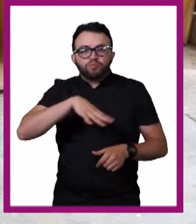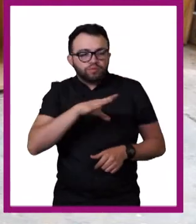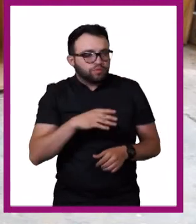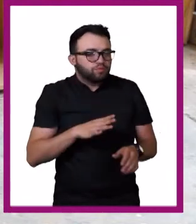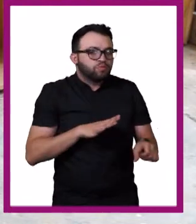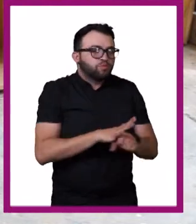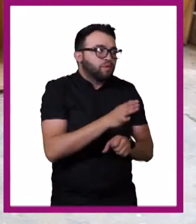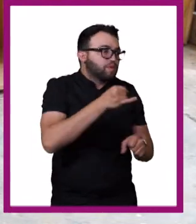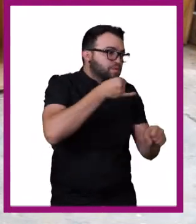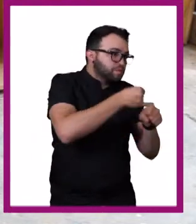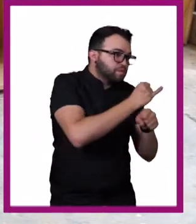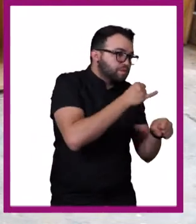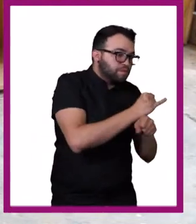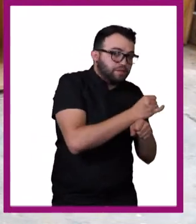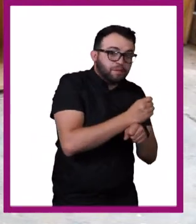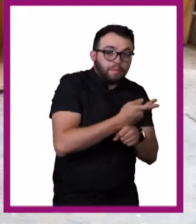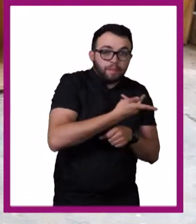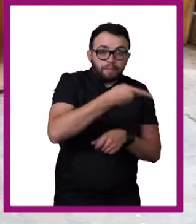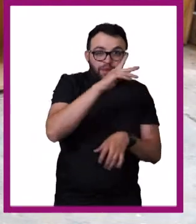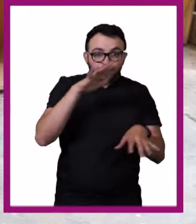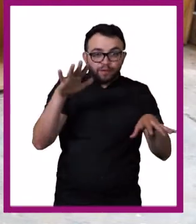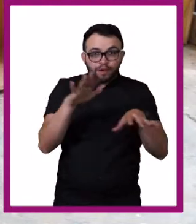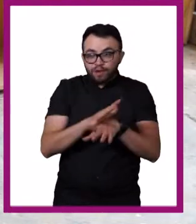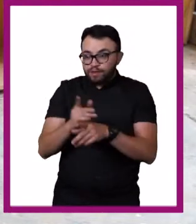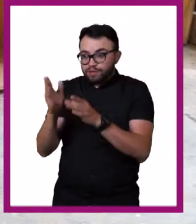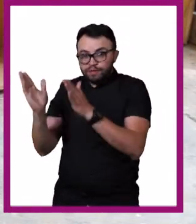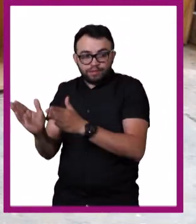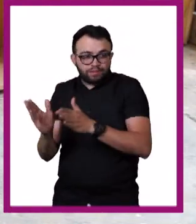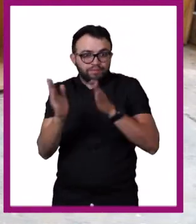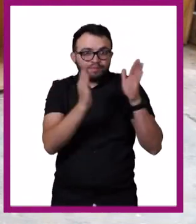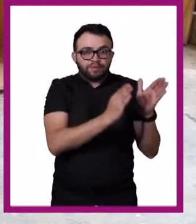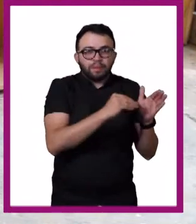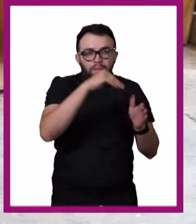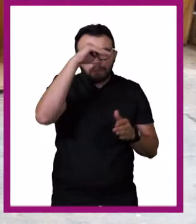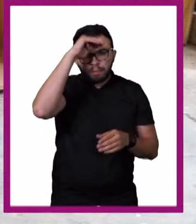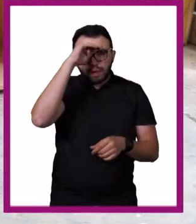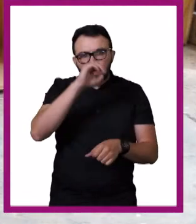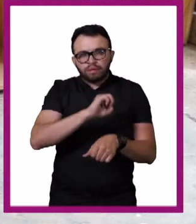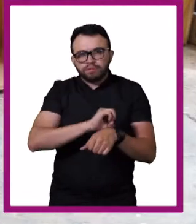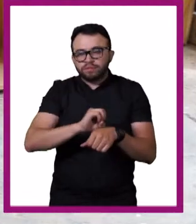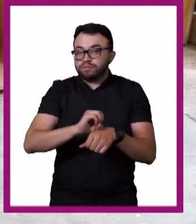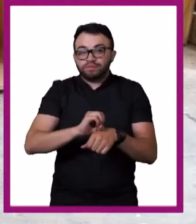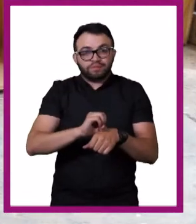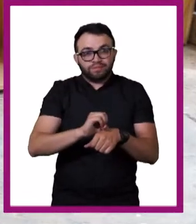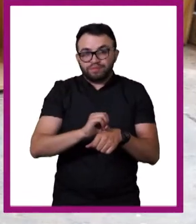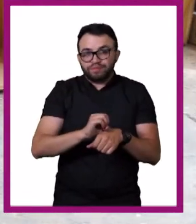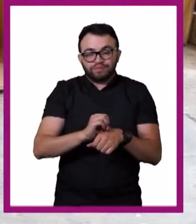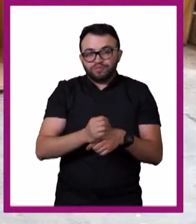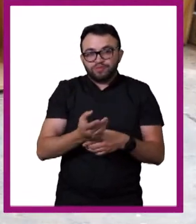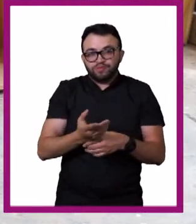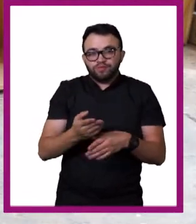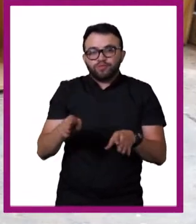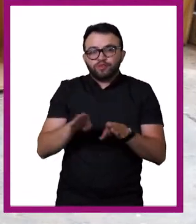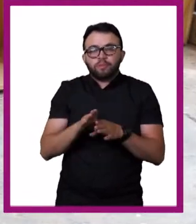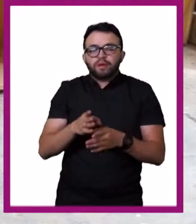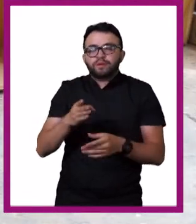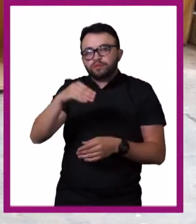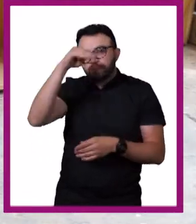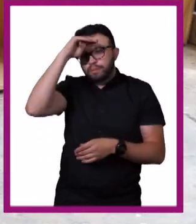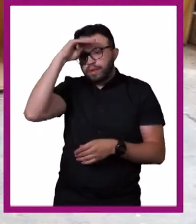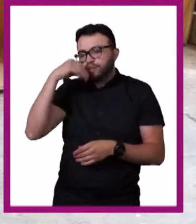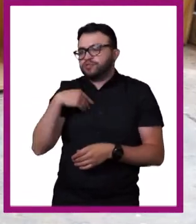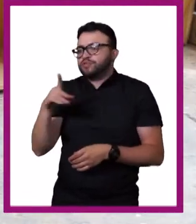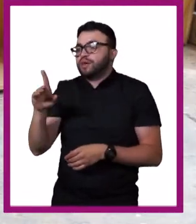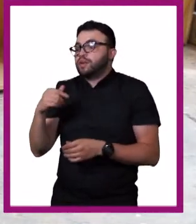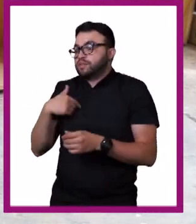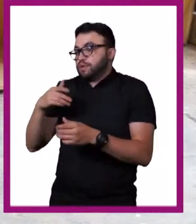de la escultura. Pero ese cambio no es sencillo, no es como decir, pues mañana ya voy y me pongo a trabajar